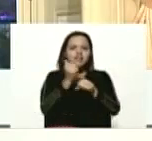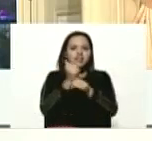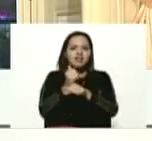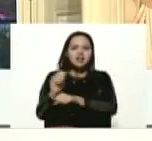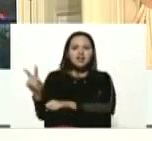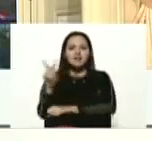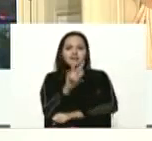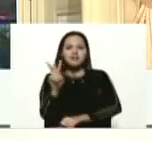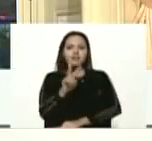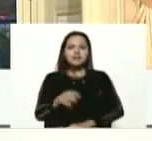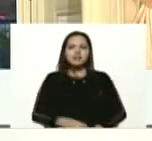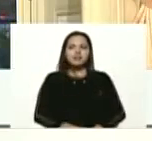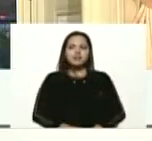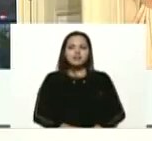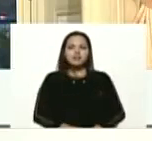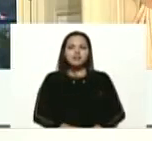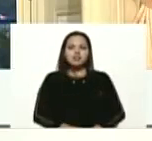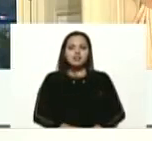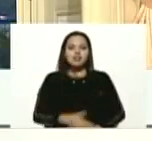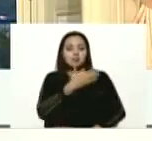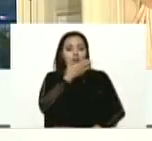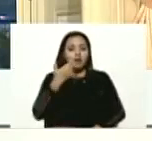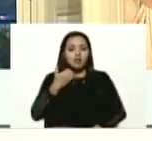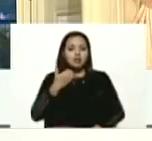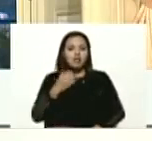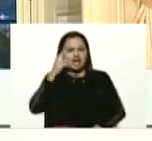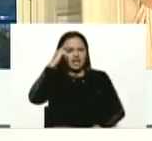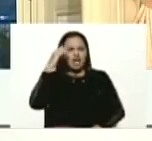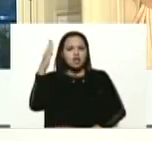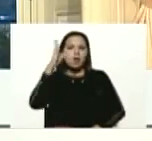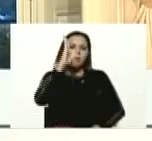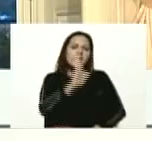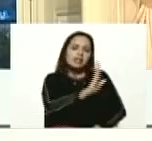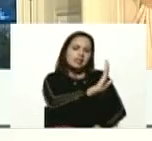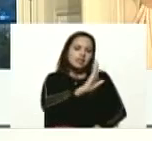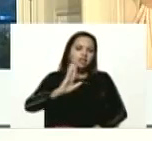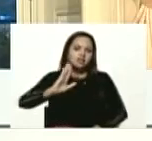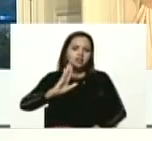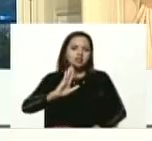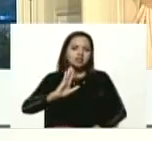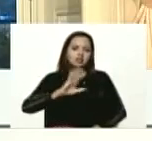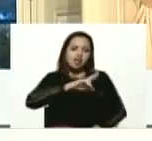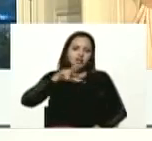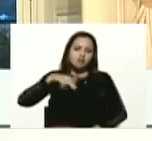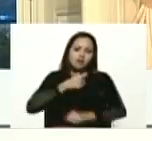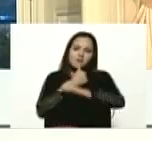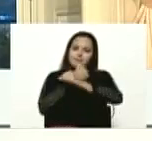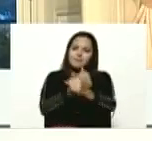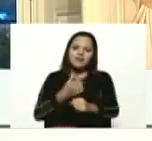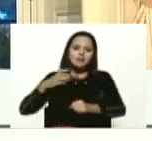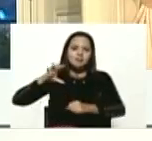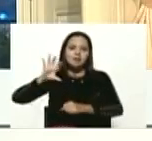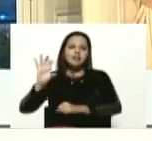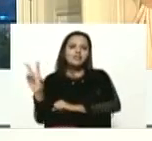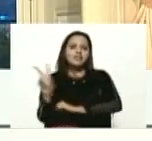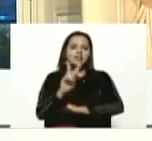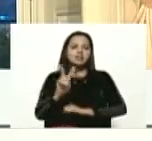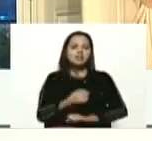la Venezuela que prospera. Que Dios bendiga a nuestra amada patria